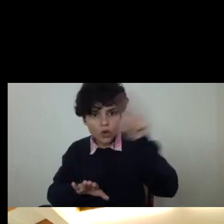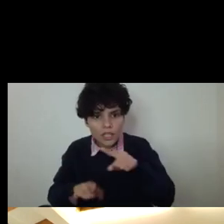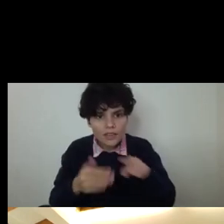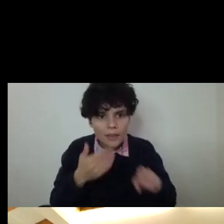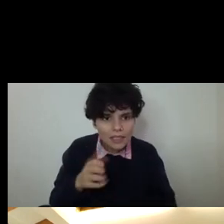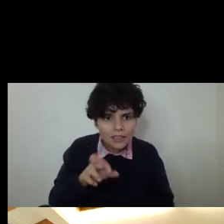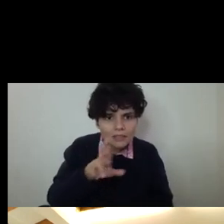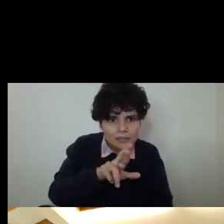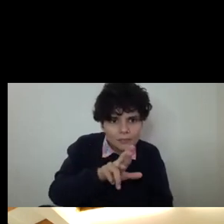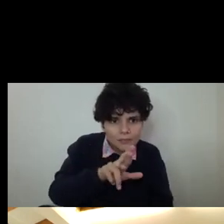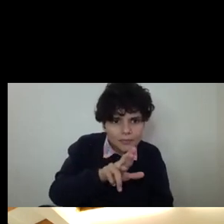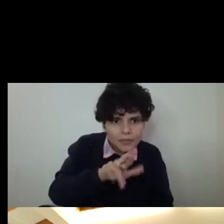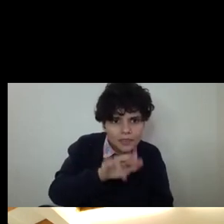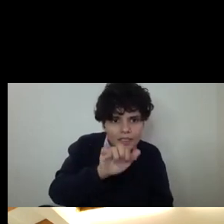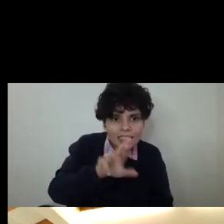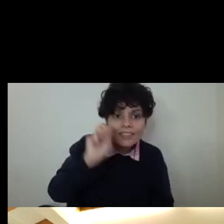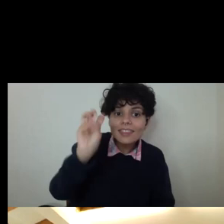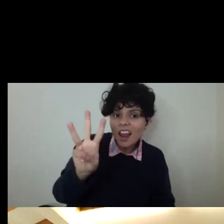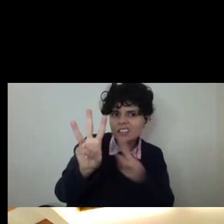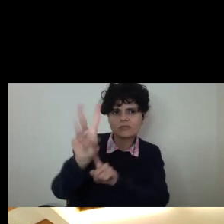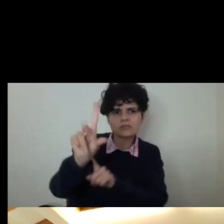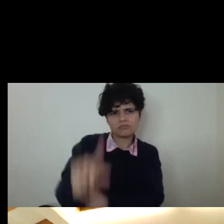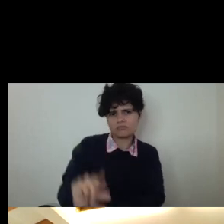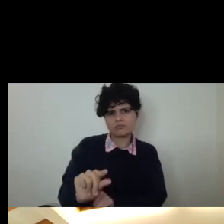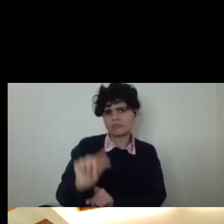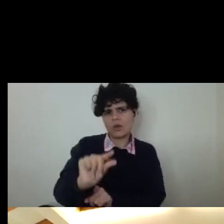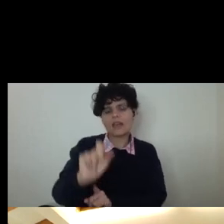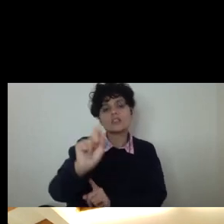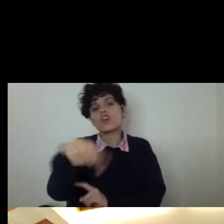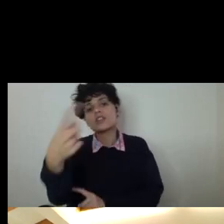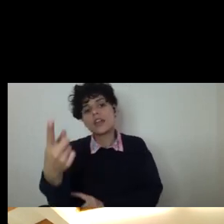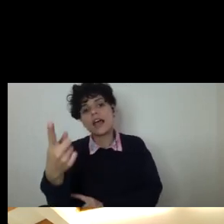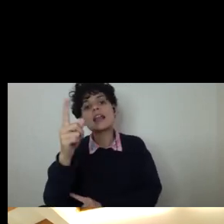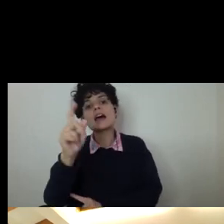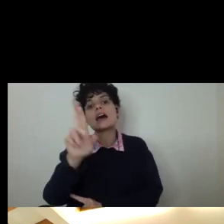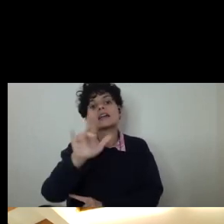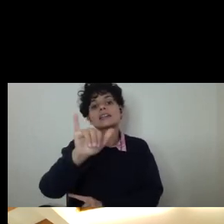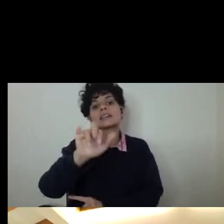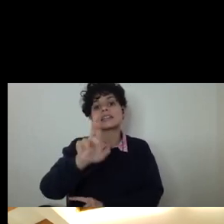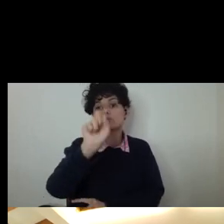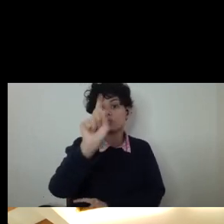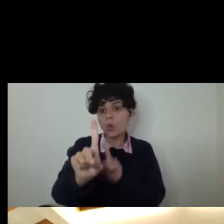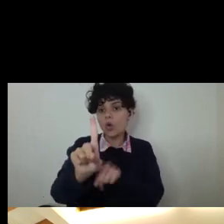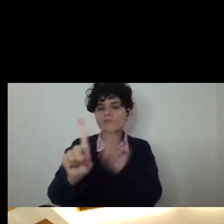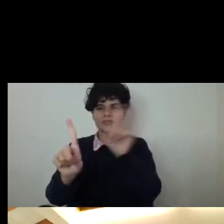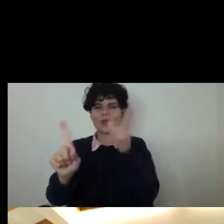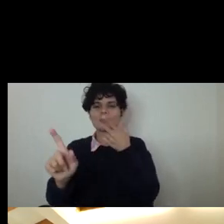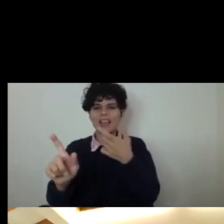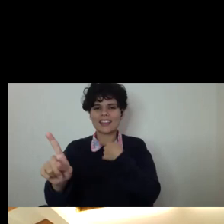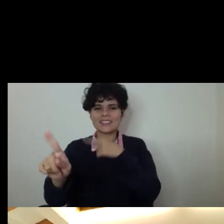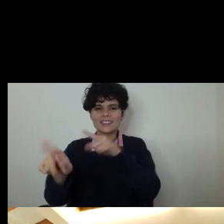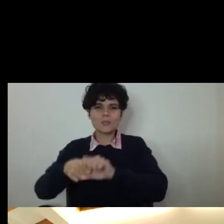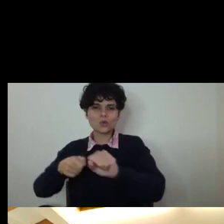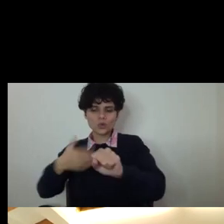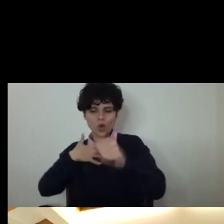pero mucho menos presente, y no está la isoforma RIR1, que es la isoforma de músculo esquelético. ¿Y